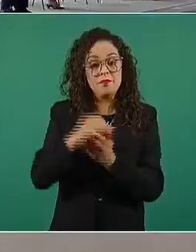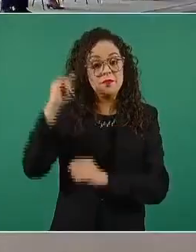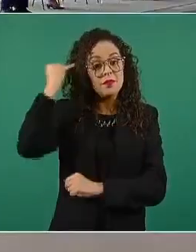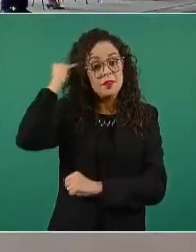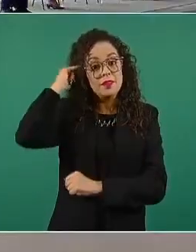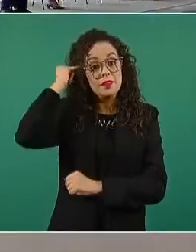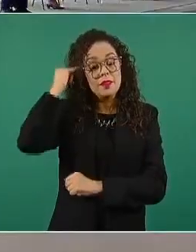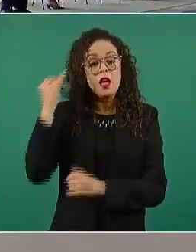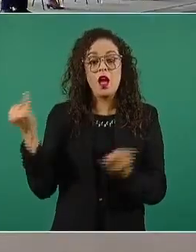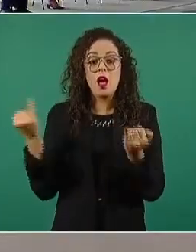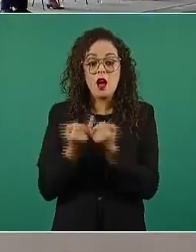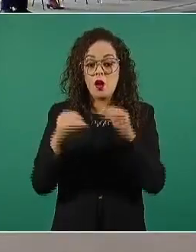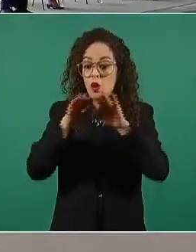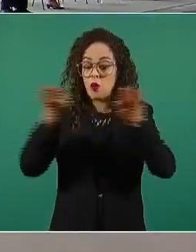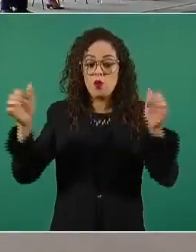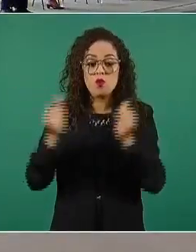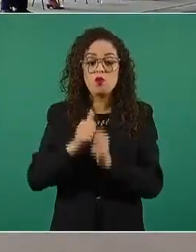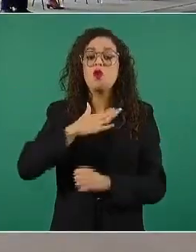y justicia.